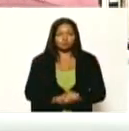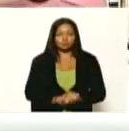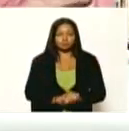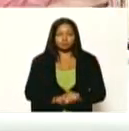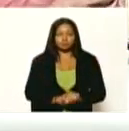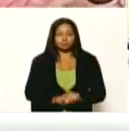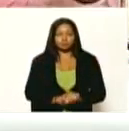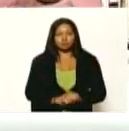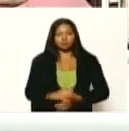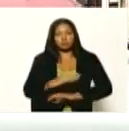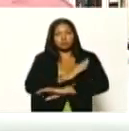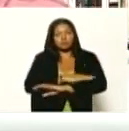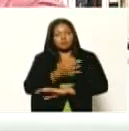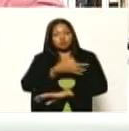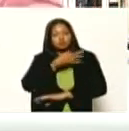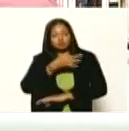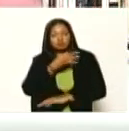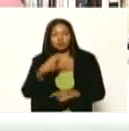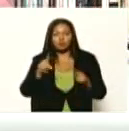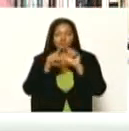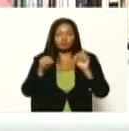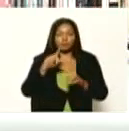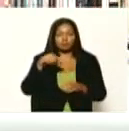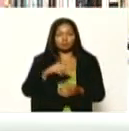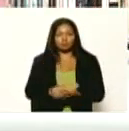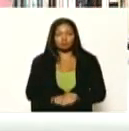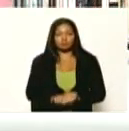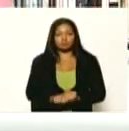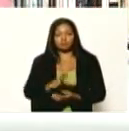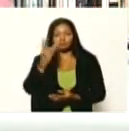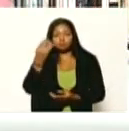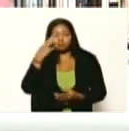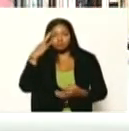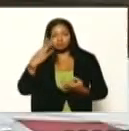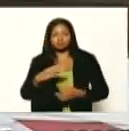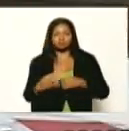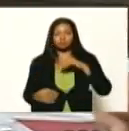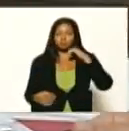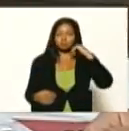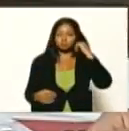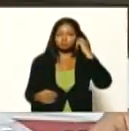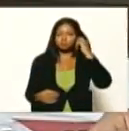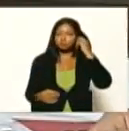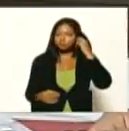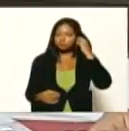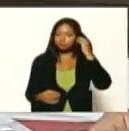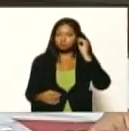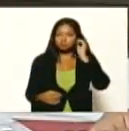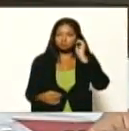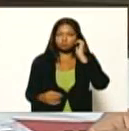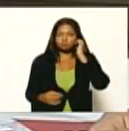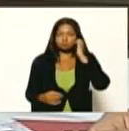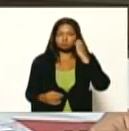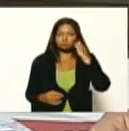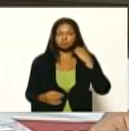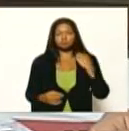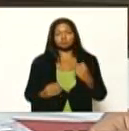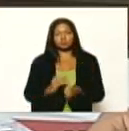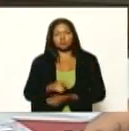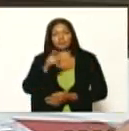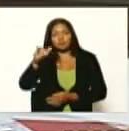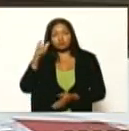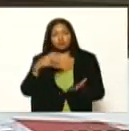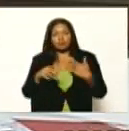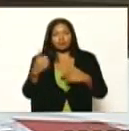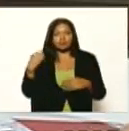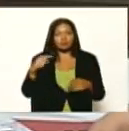de estudio sociológico. Y estos números seguro que los de la gente de la derecha les van a doler